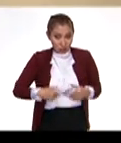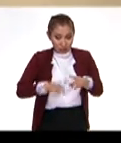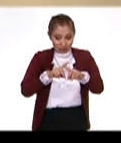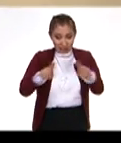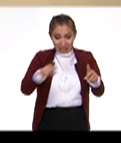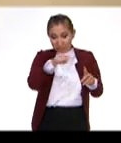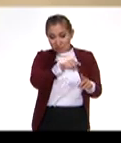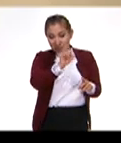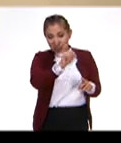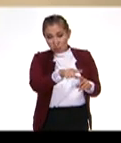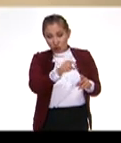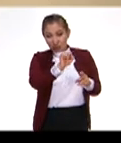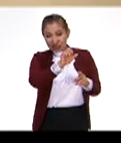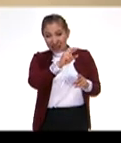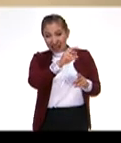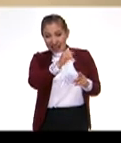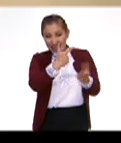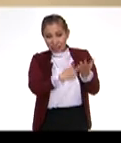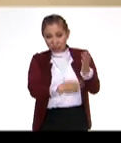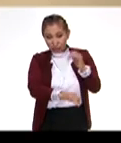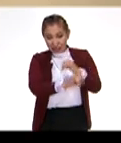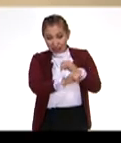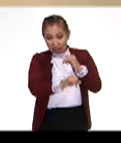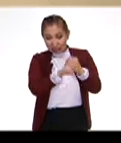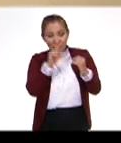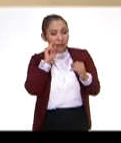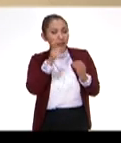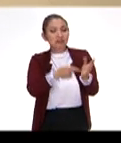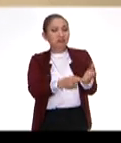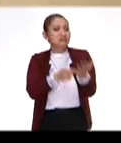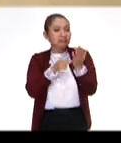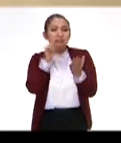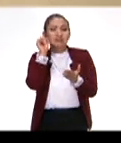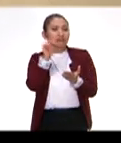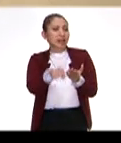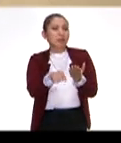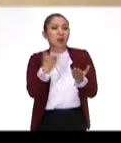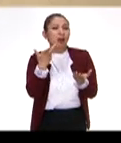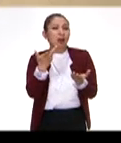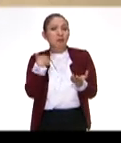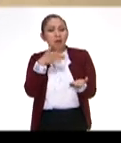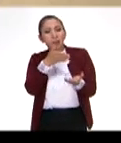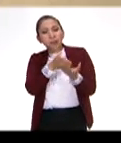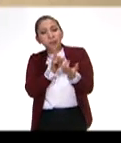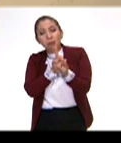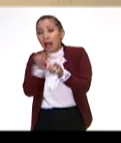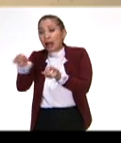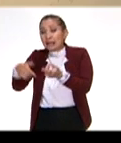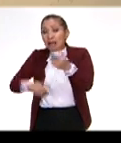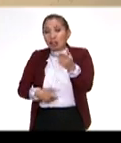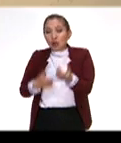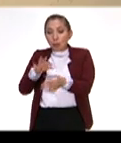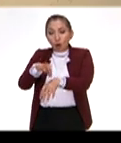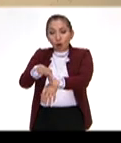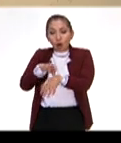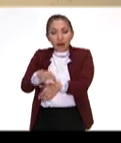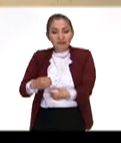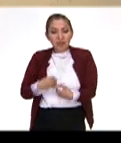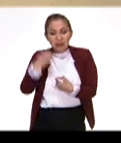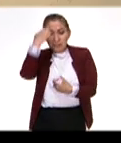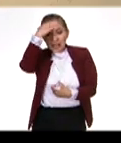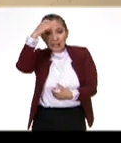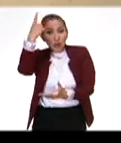diferencia de este tsunami de las series, te va a ofrecer lo que siempre te ha ofertado: esa cercanía, esa